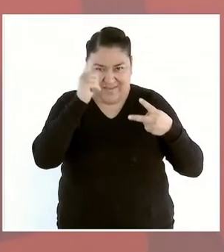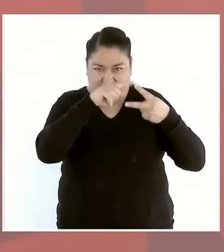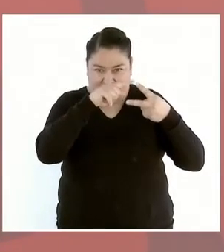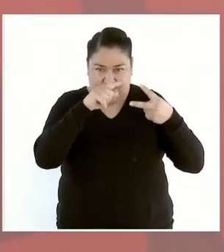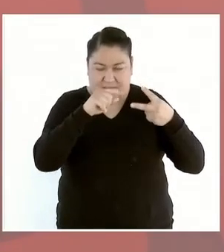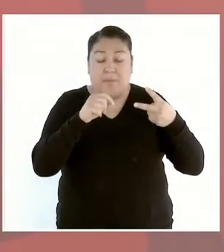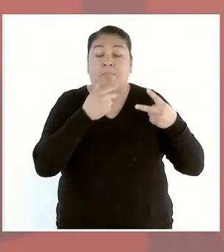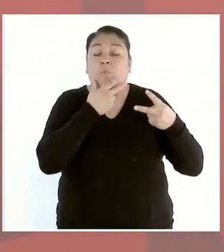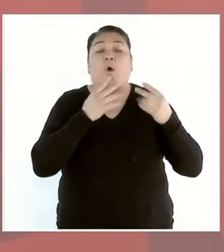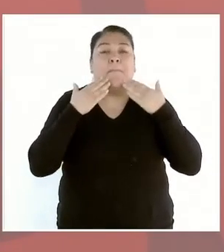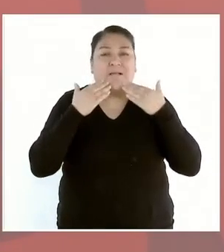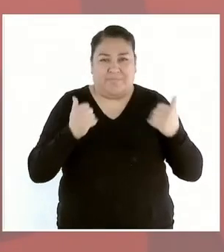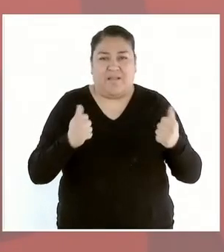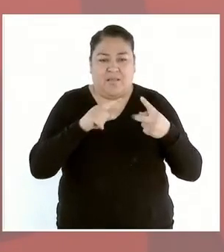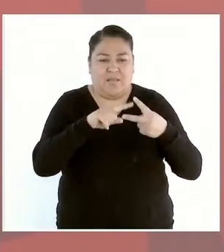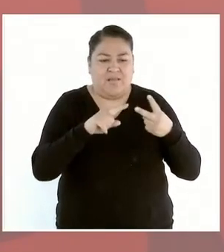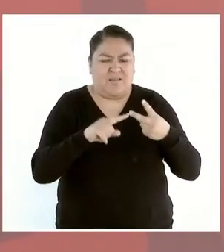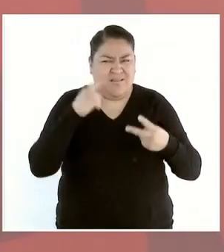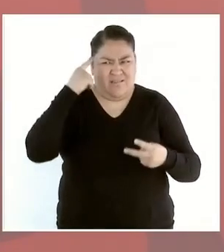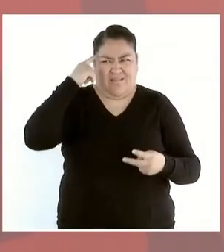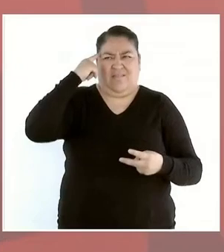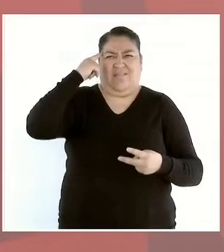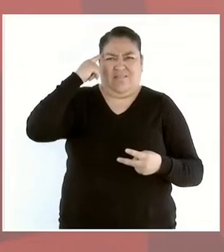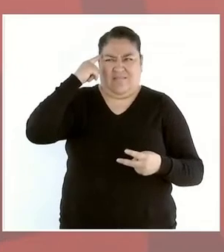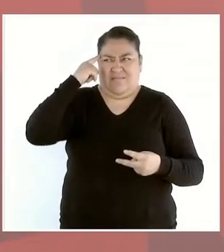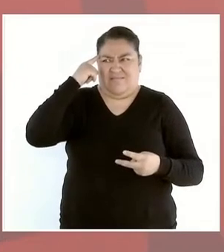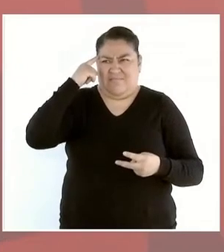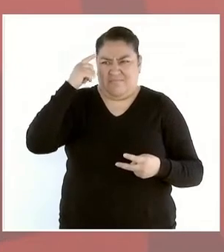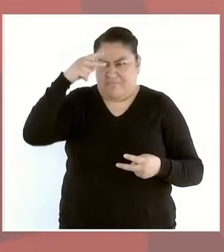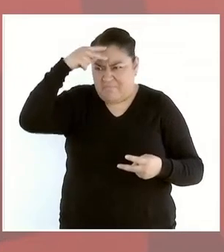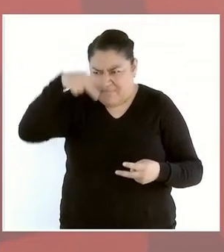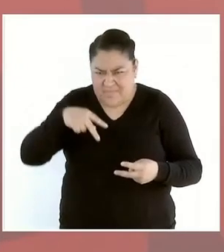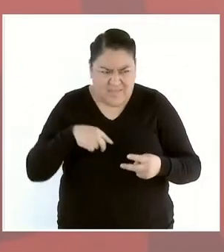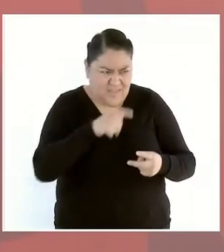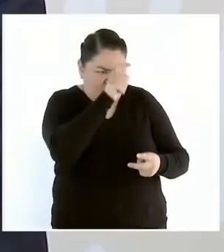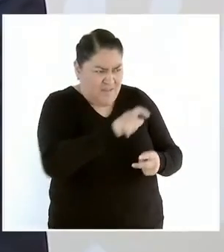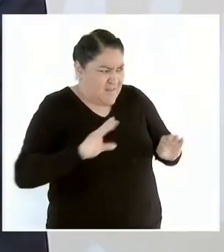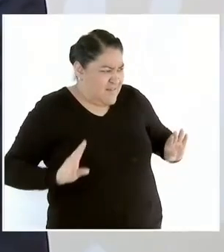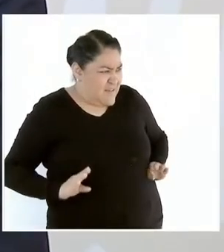que imaginaron los conservadores mexicanos